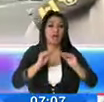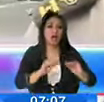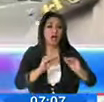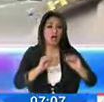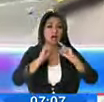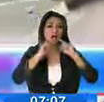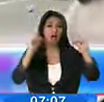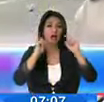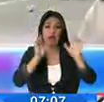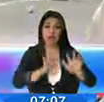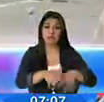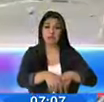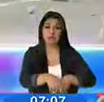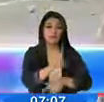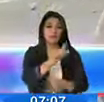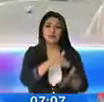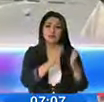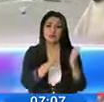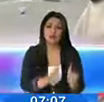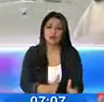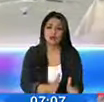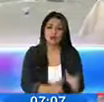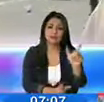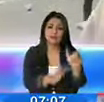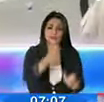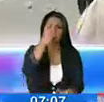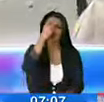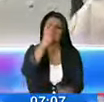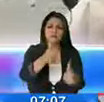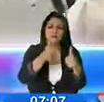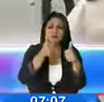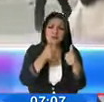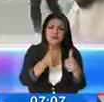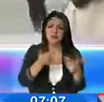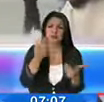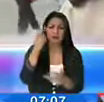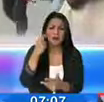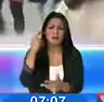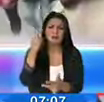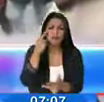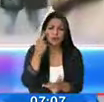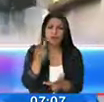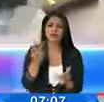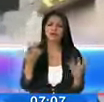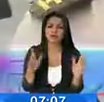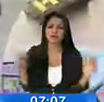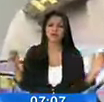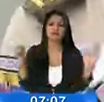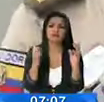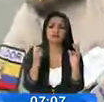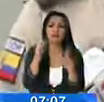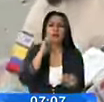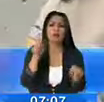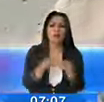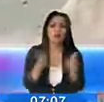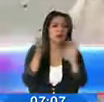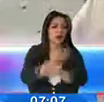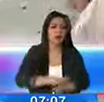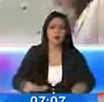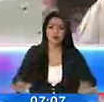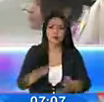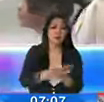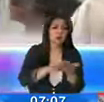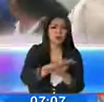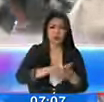de protestar. Ellos son estudiantes, son unas personas conscientes, racionales, y hemos llegado a un acuerdo que se termine toda